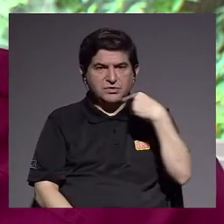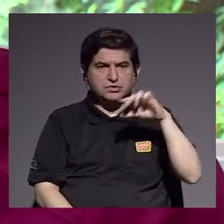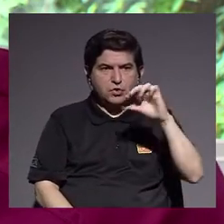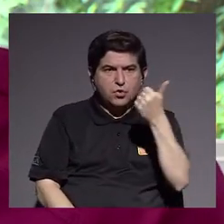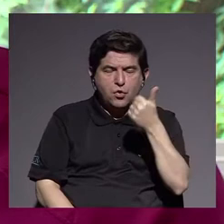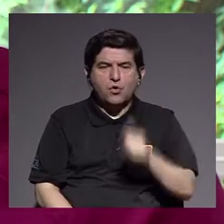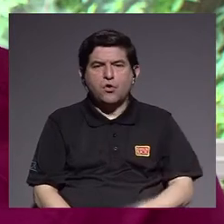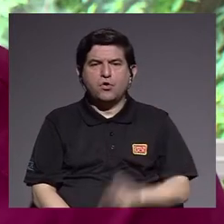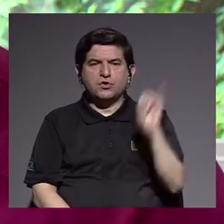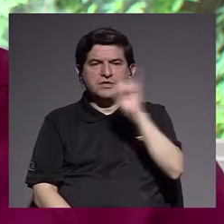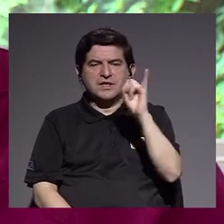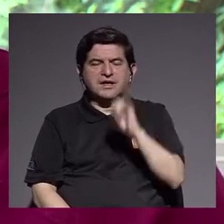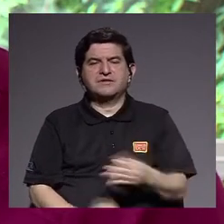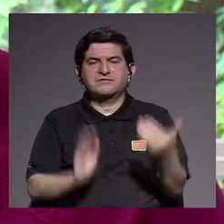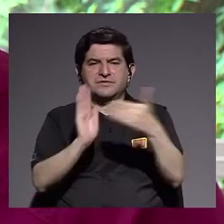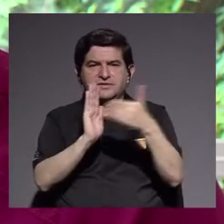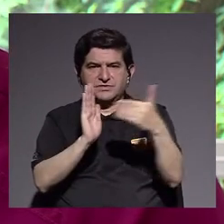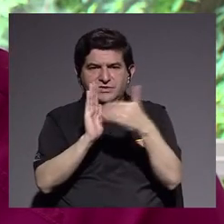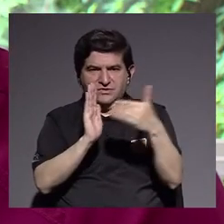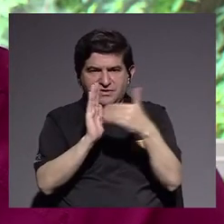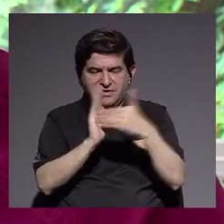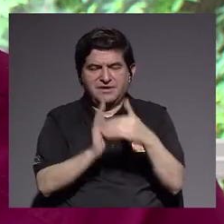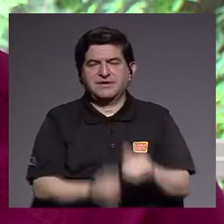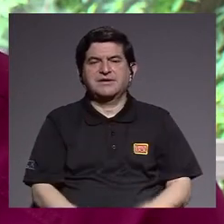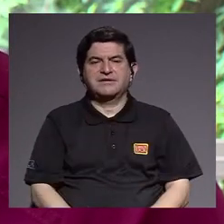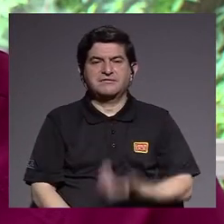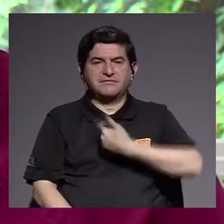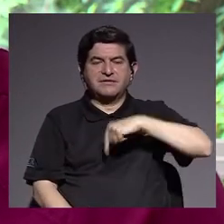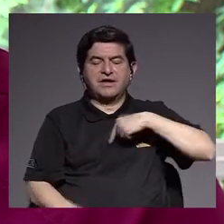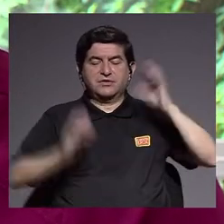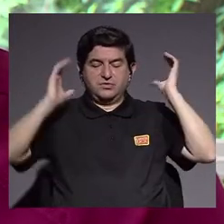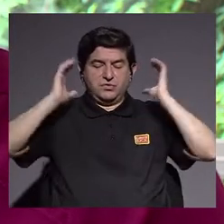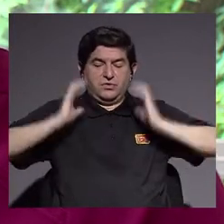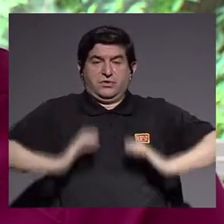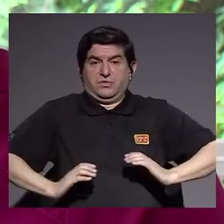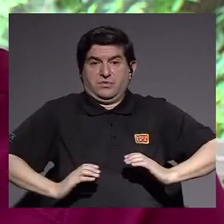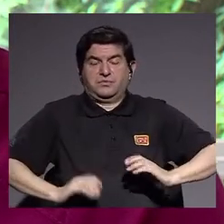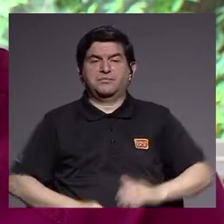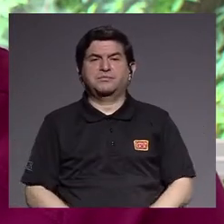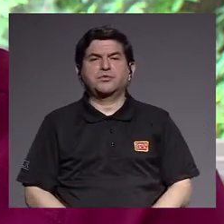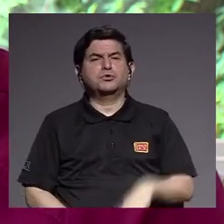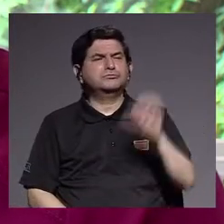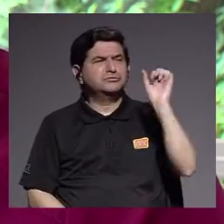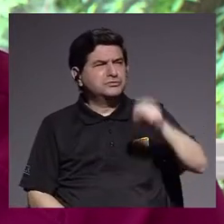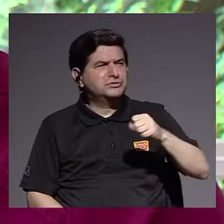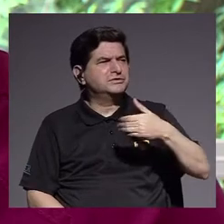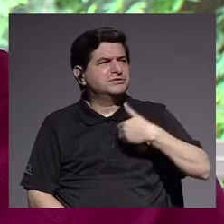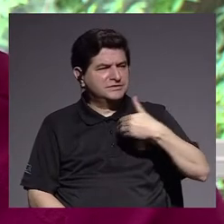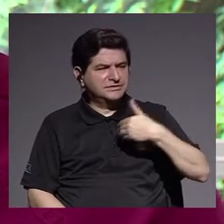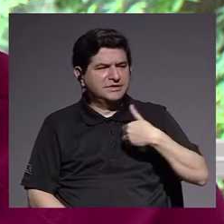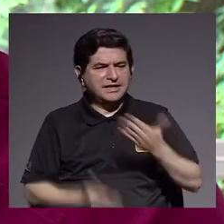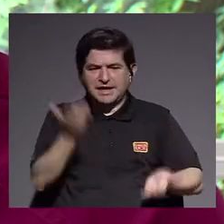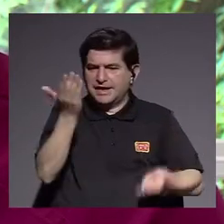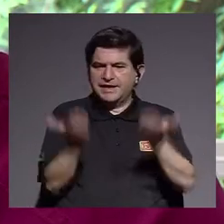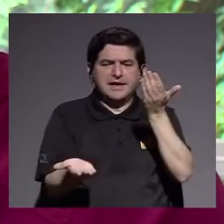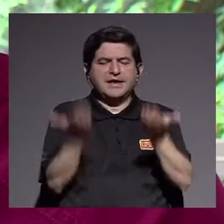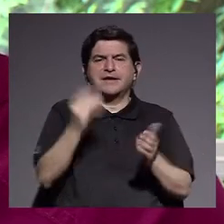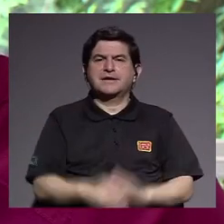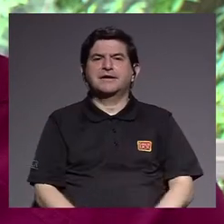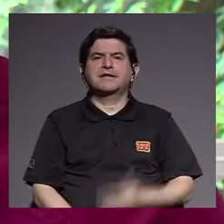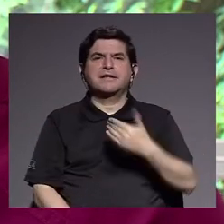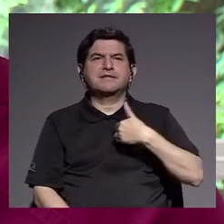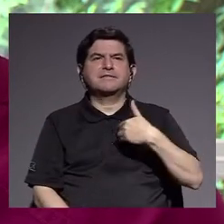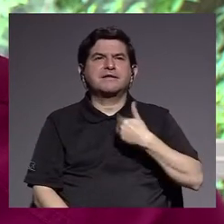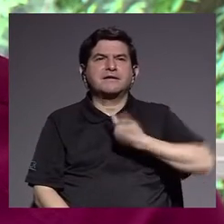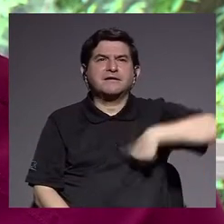oral y otro para atacar la infección que nos está con el cuerpo y por eso hay que tener un balance